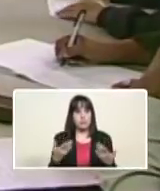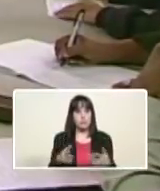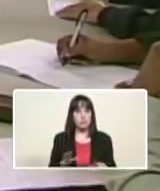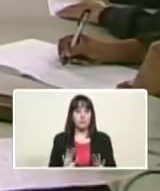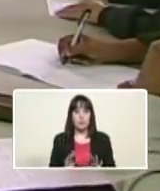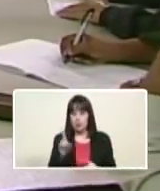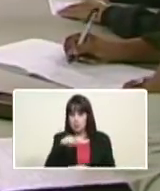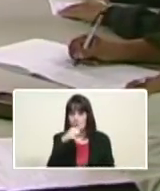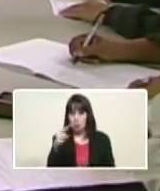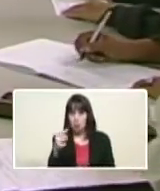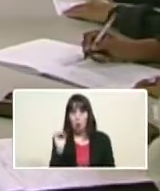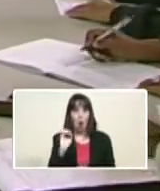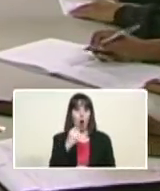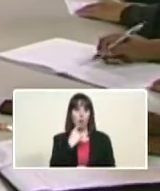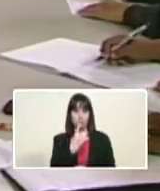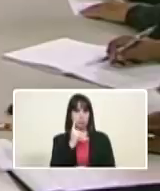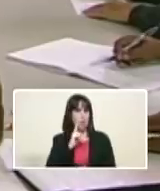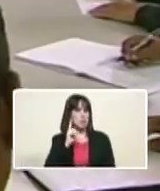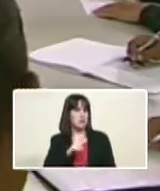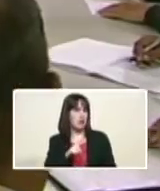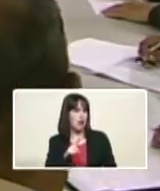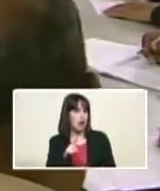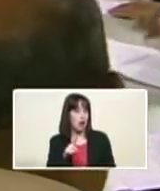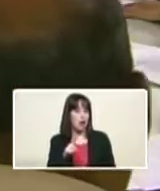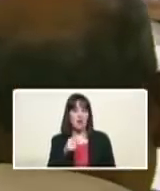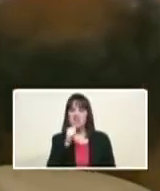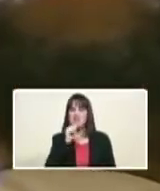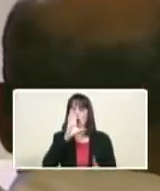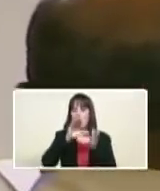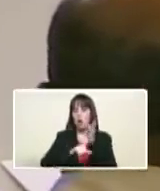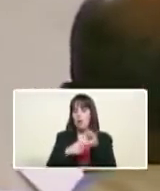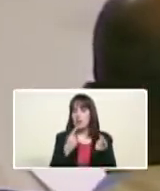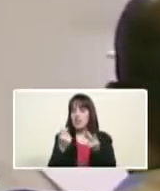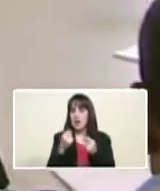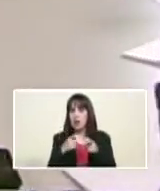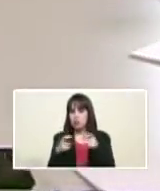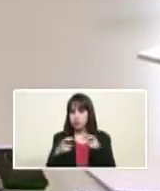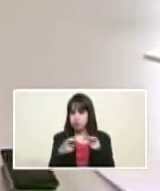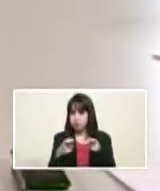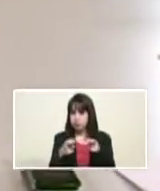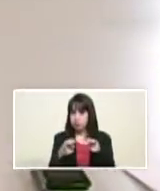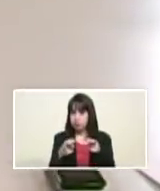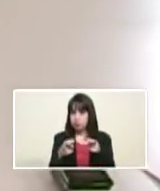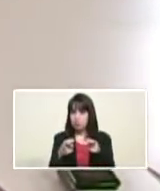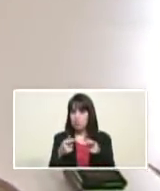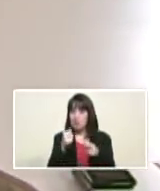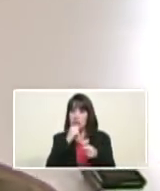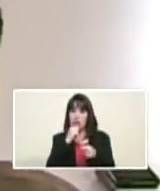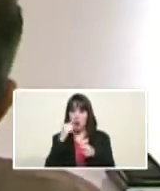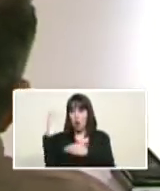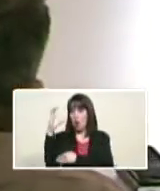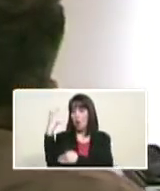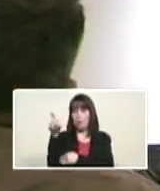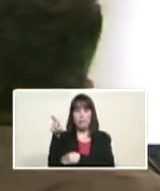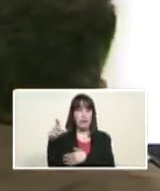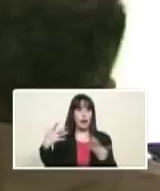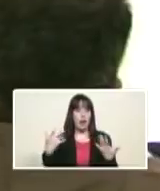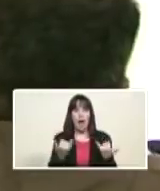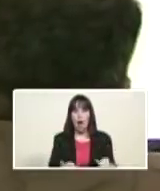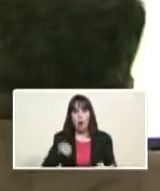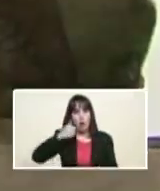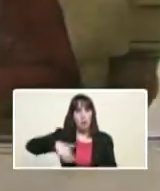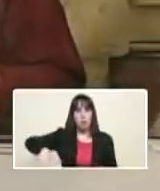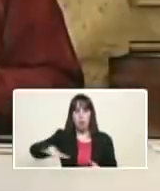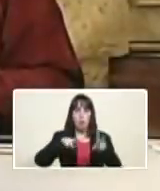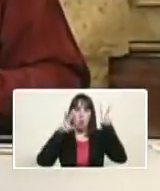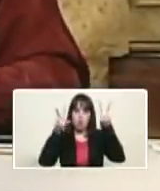¿Quién nos robaba el billete? Físico, Ahora el pueblo puede tener su nuevo